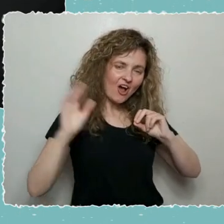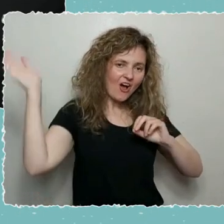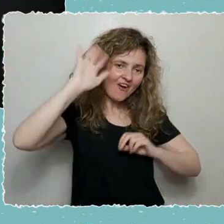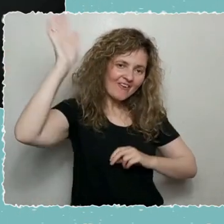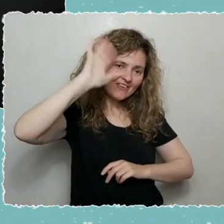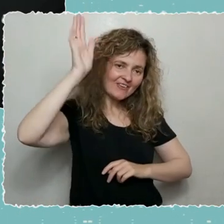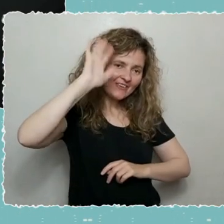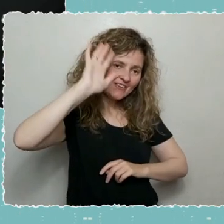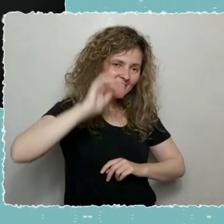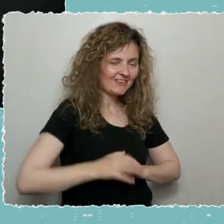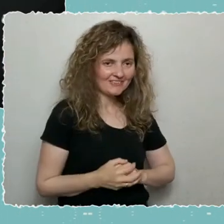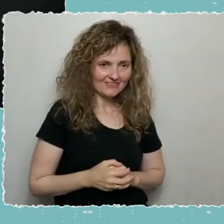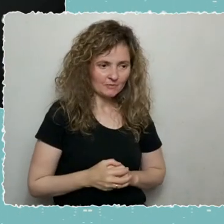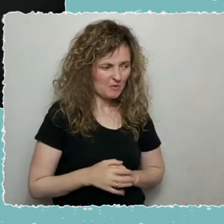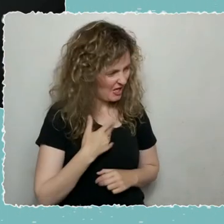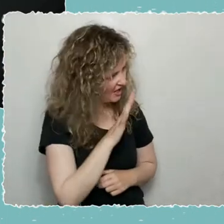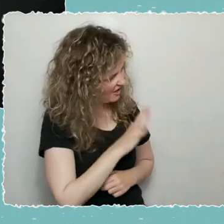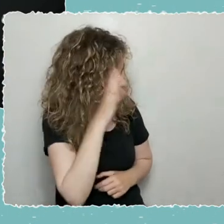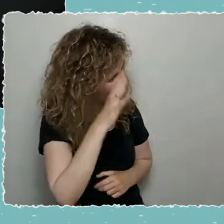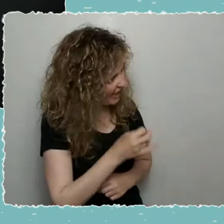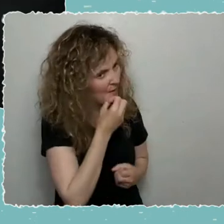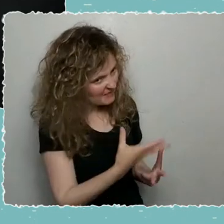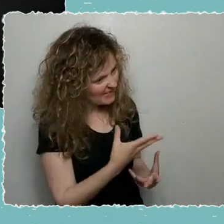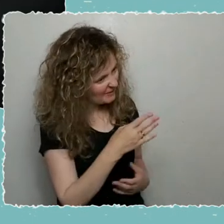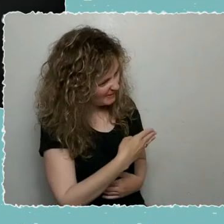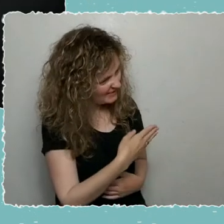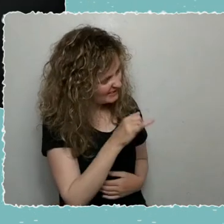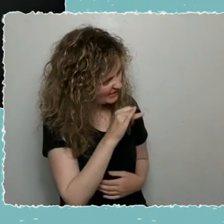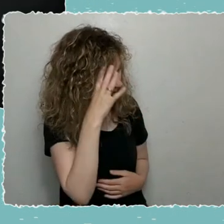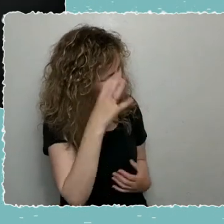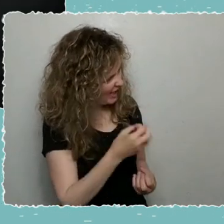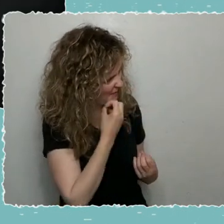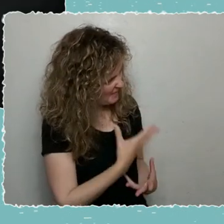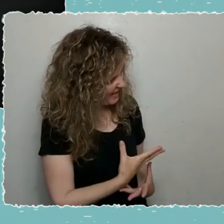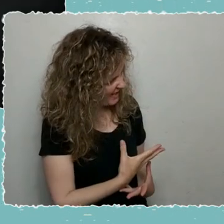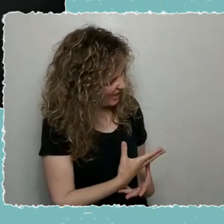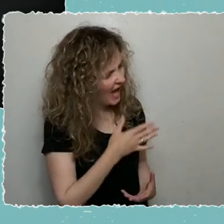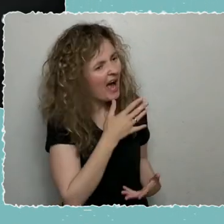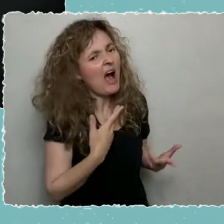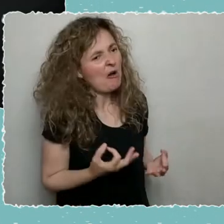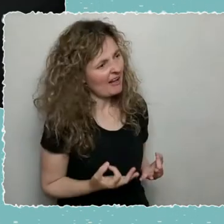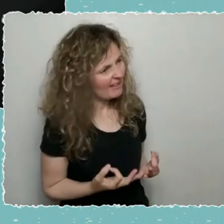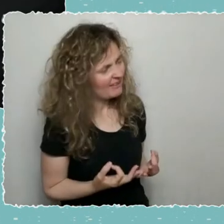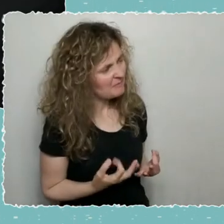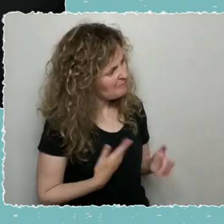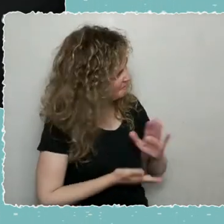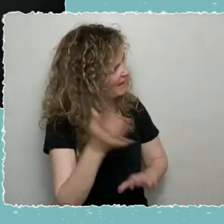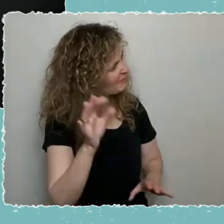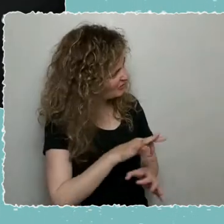rematados. Ata logo. Eu creo que quedou nos ben, Beatriz. Eu creo que ben, E agora que?